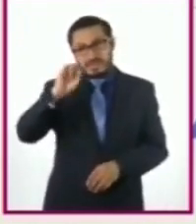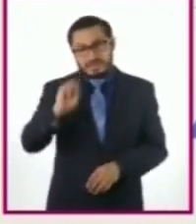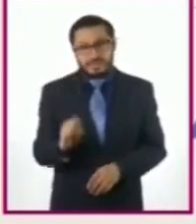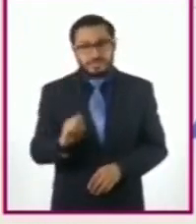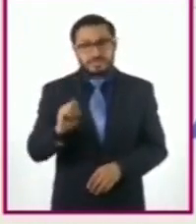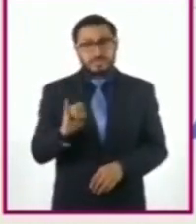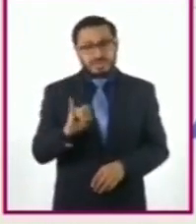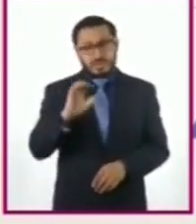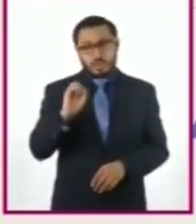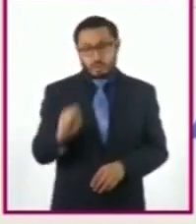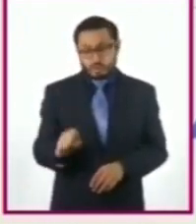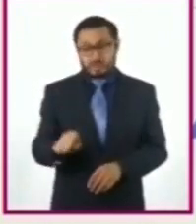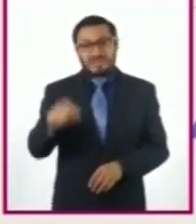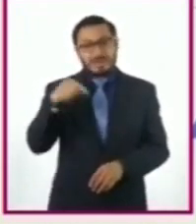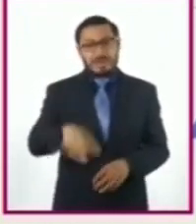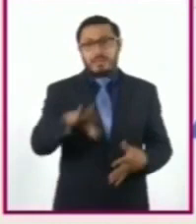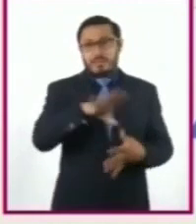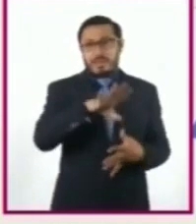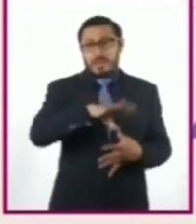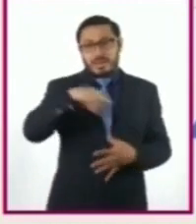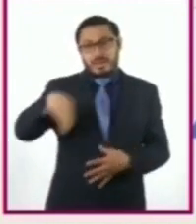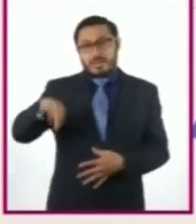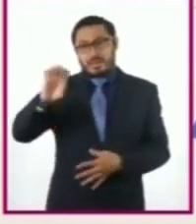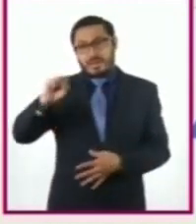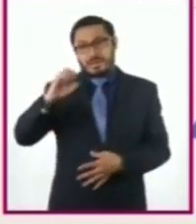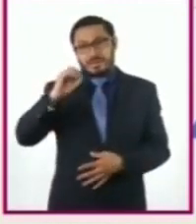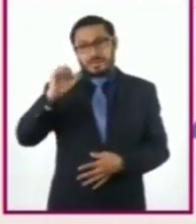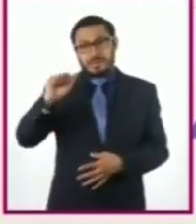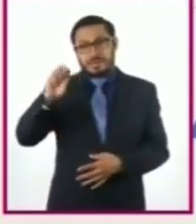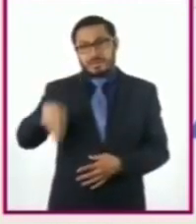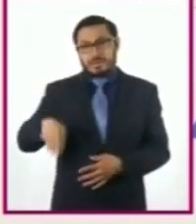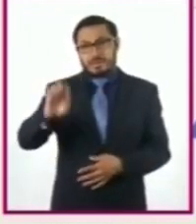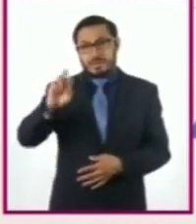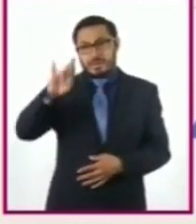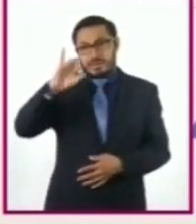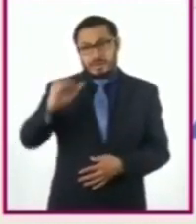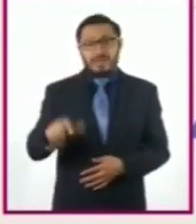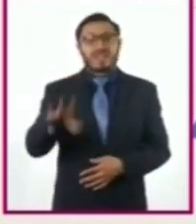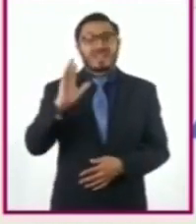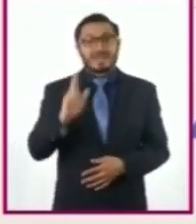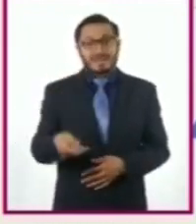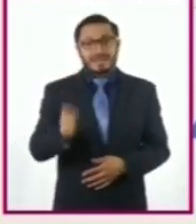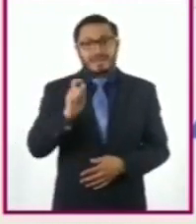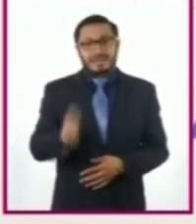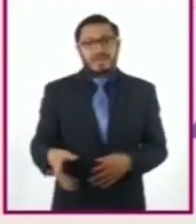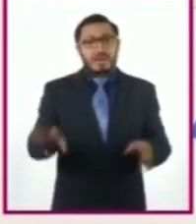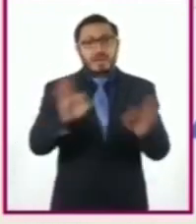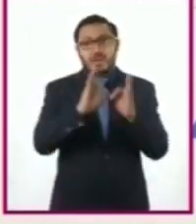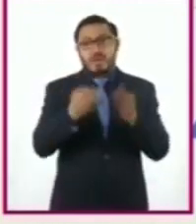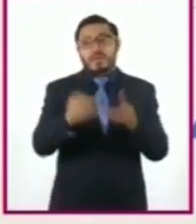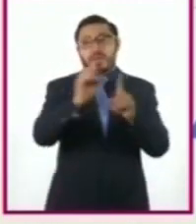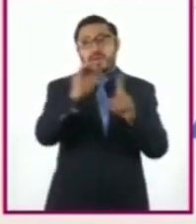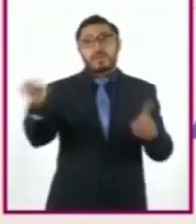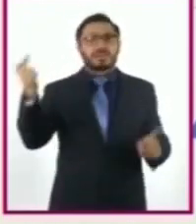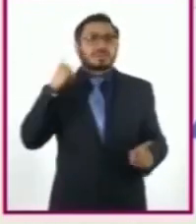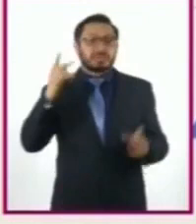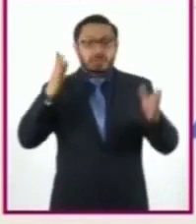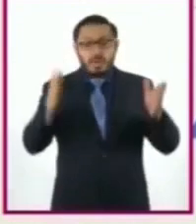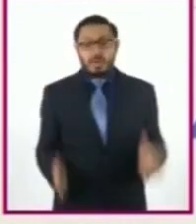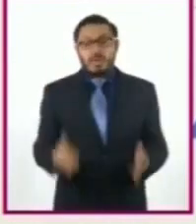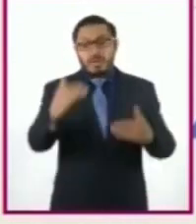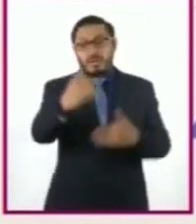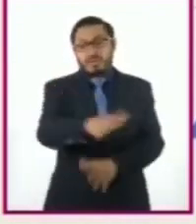Pues bien, estos eran unidades de organización política con un territorio delimitado